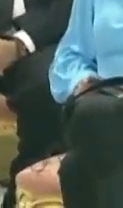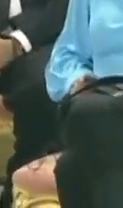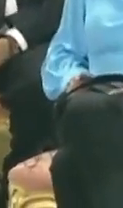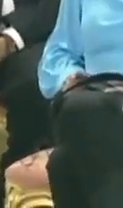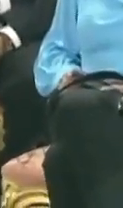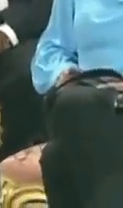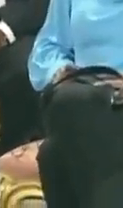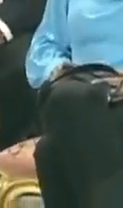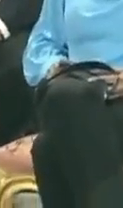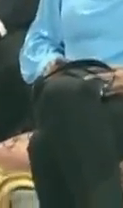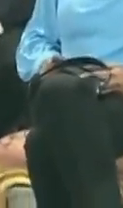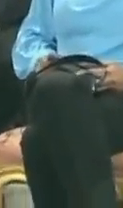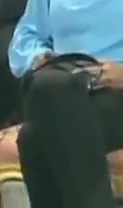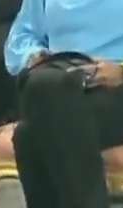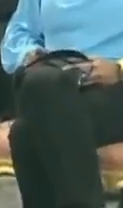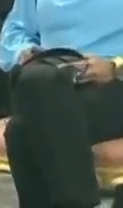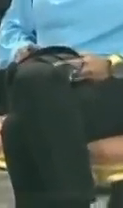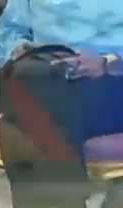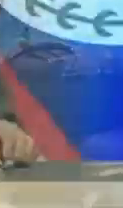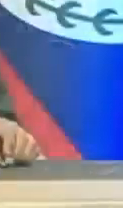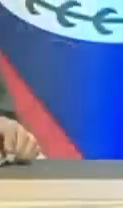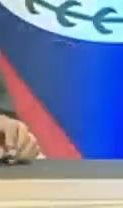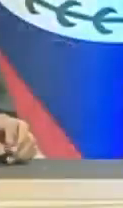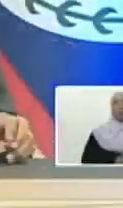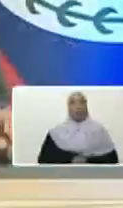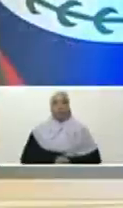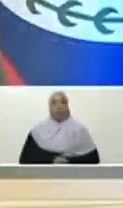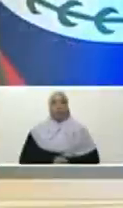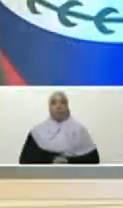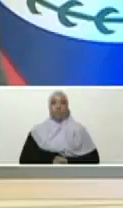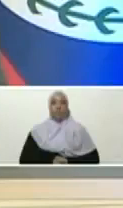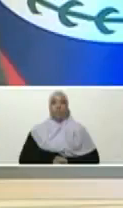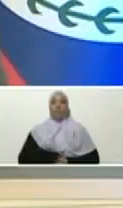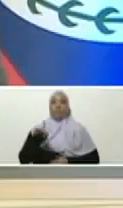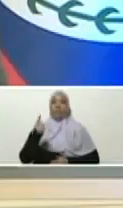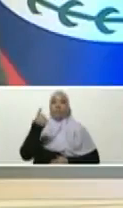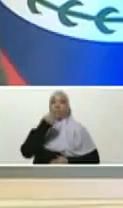excelentísimo primer ministro de Belice,